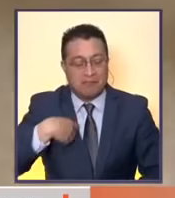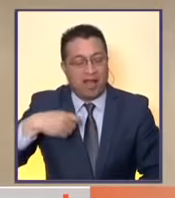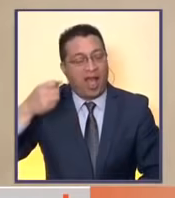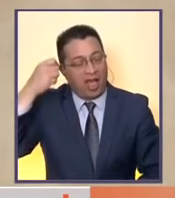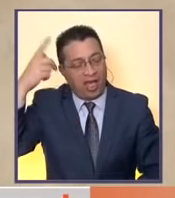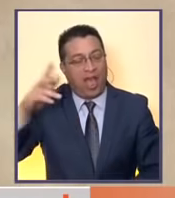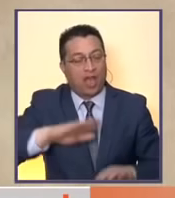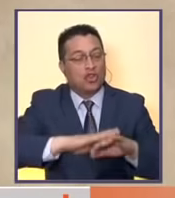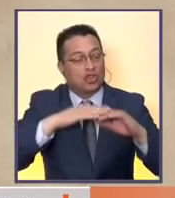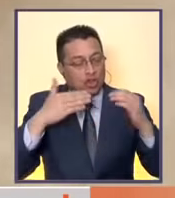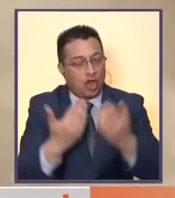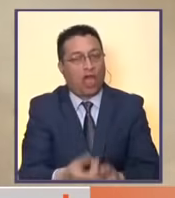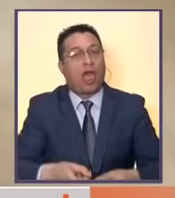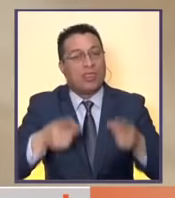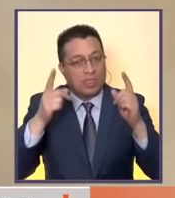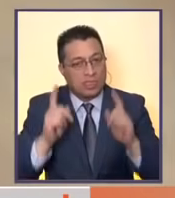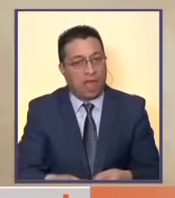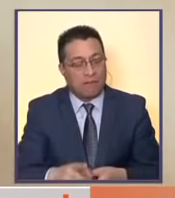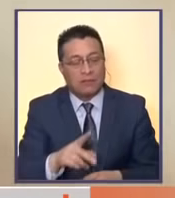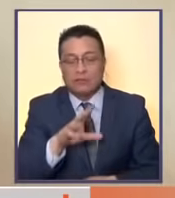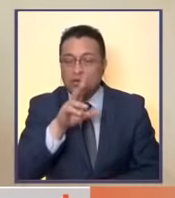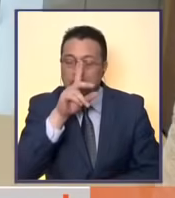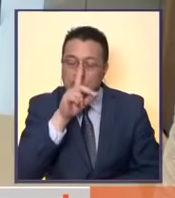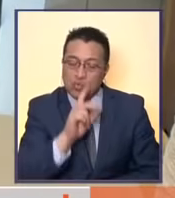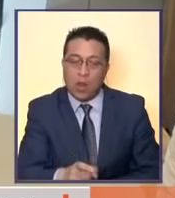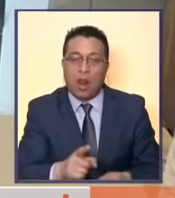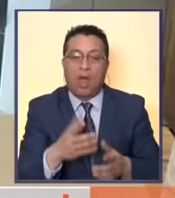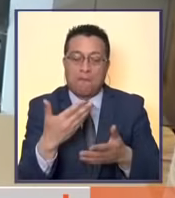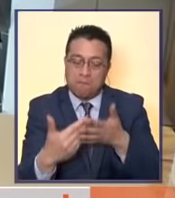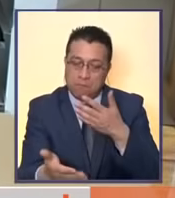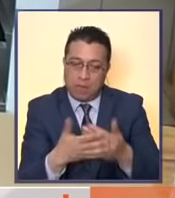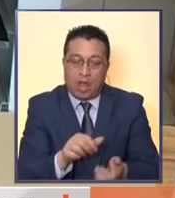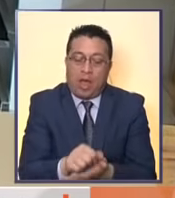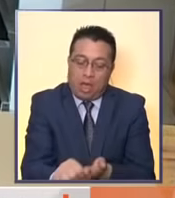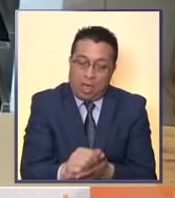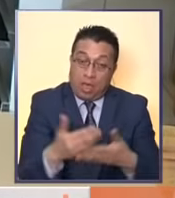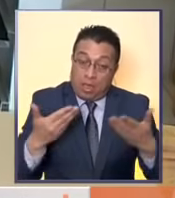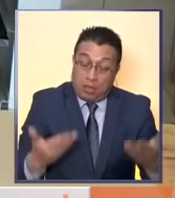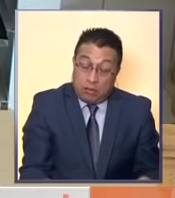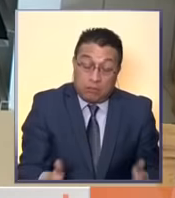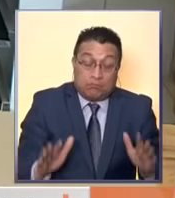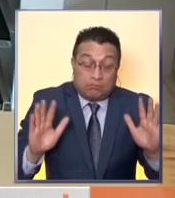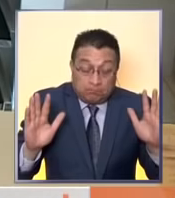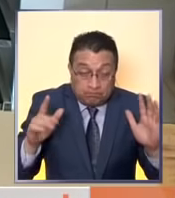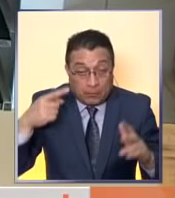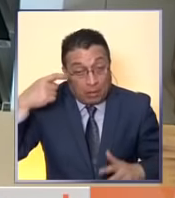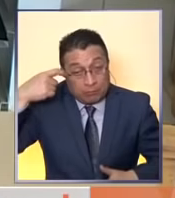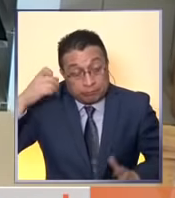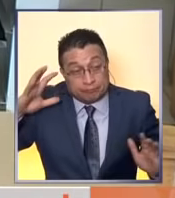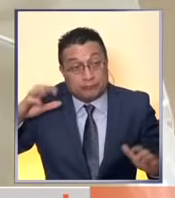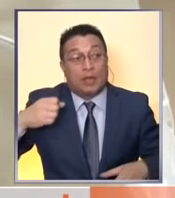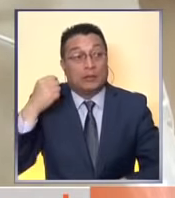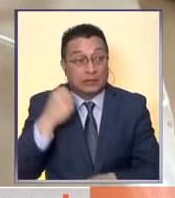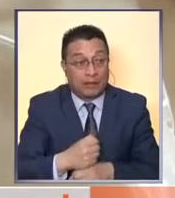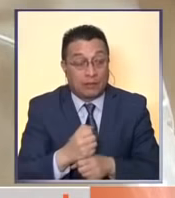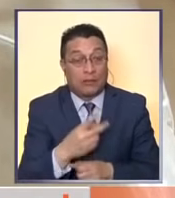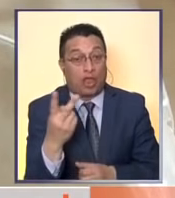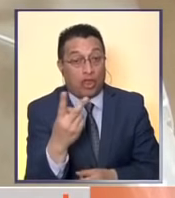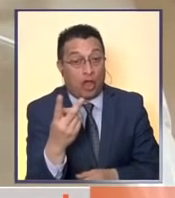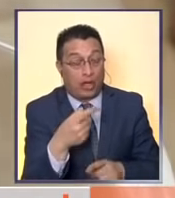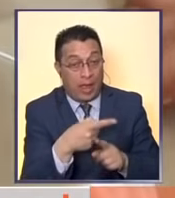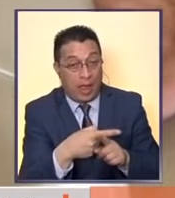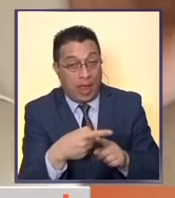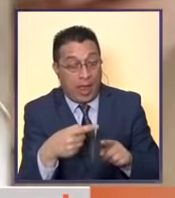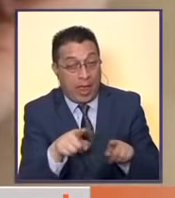todo el proceso debía seguir siempre a mano, por agotador que fuera. Y si en la semana solo trabajan las dos hermanas, toda